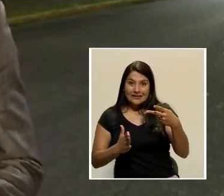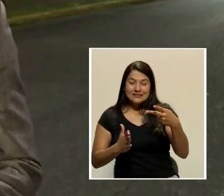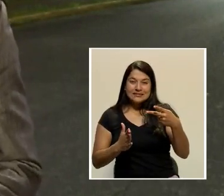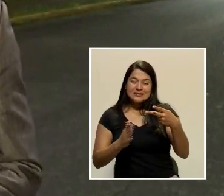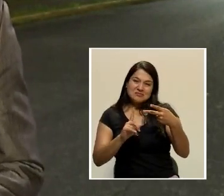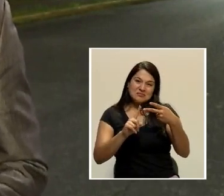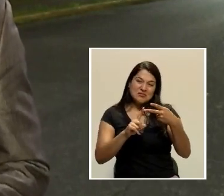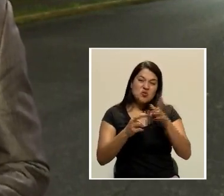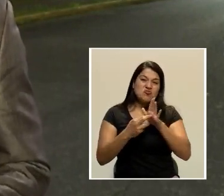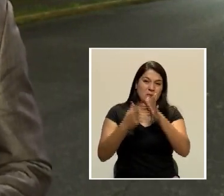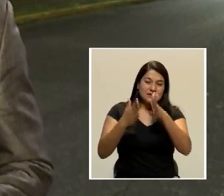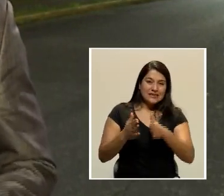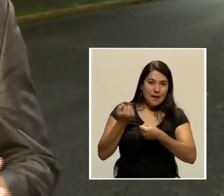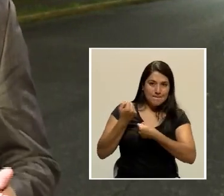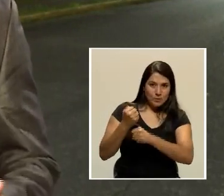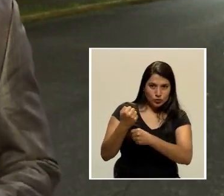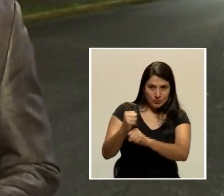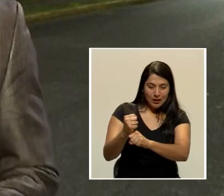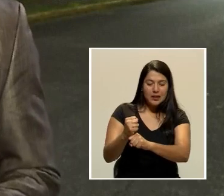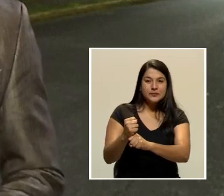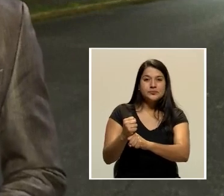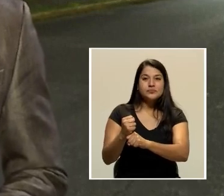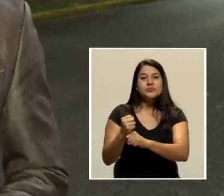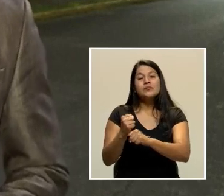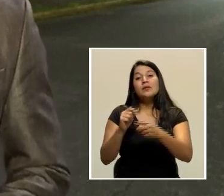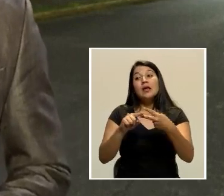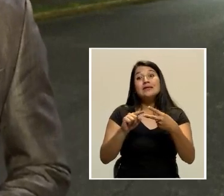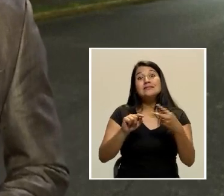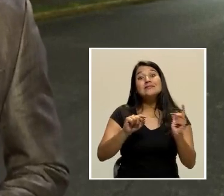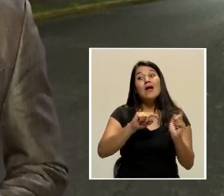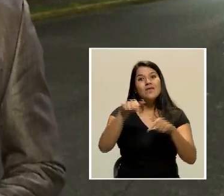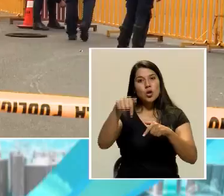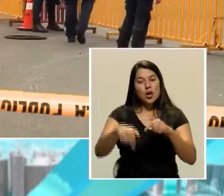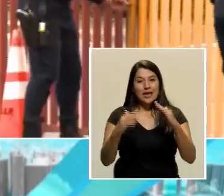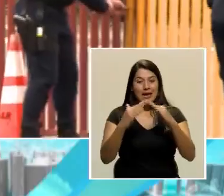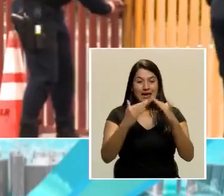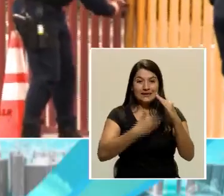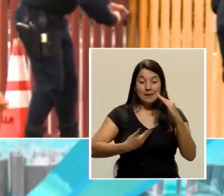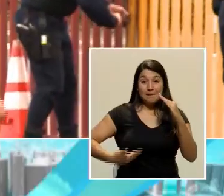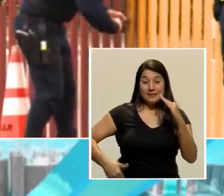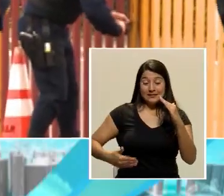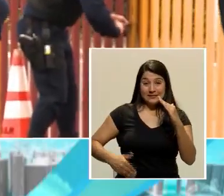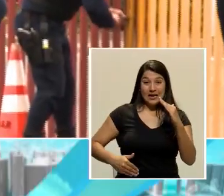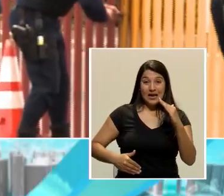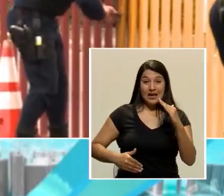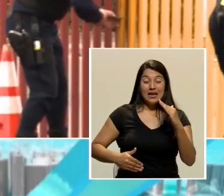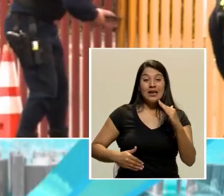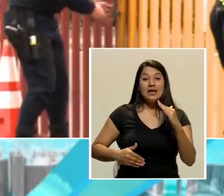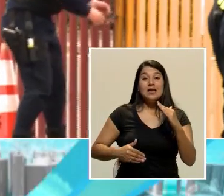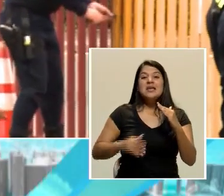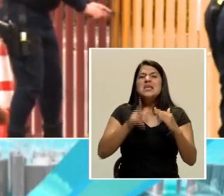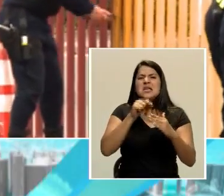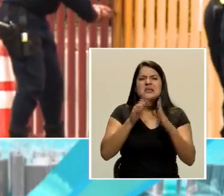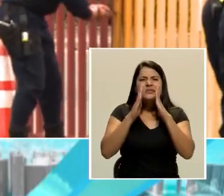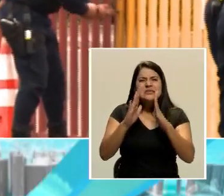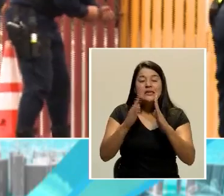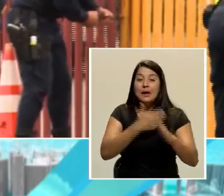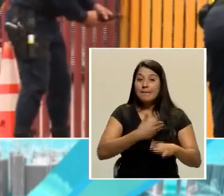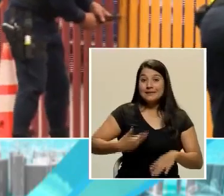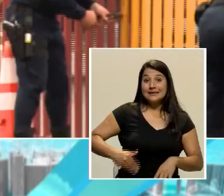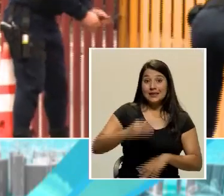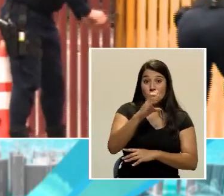Bien, gracias, don Ernesto. Buenas noches para usted y para los televidentes. Hace ya algunos minutos finalizó la reunión del Poder Ejecutivo